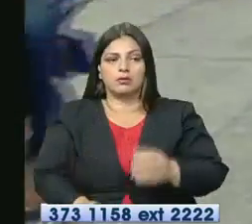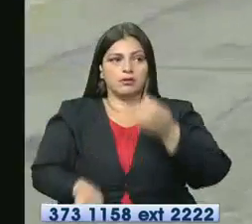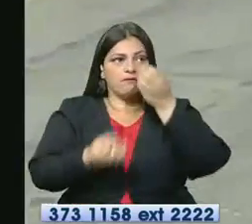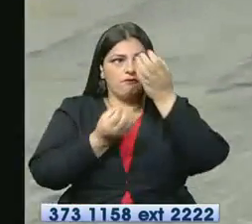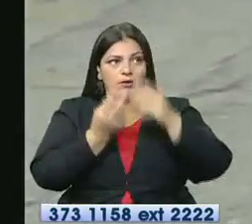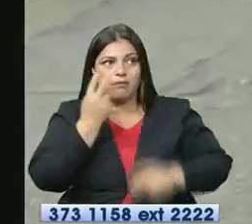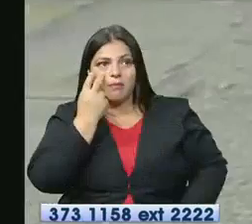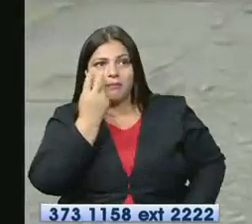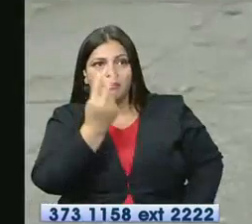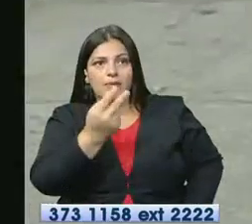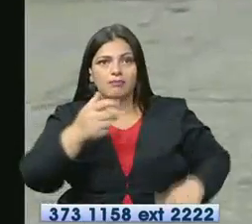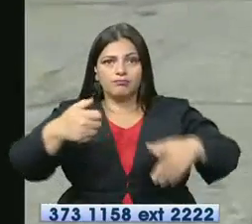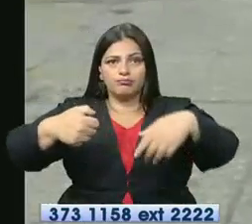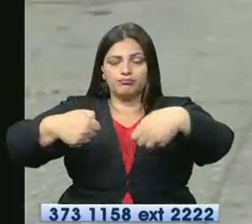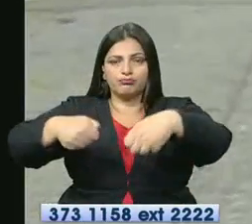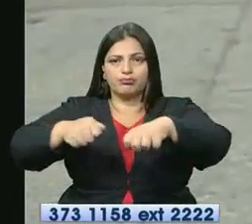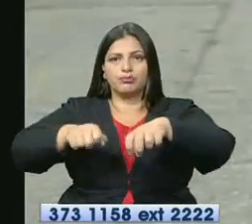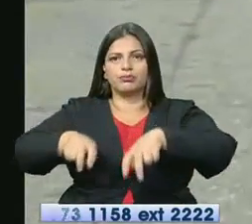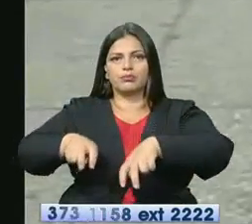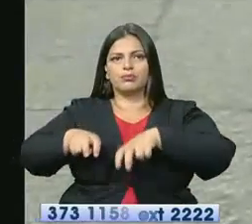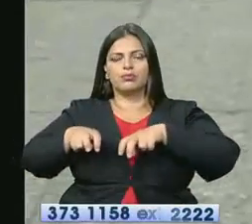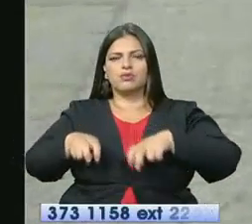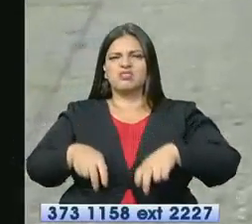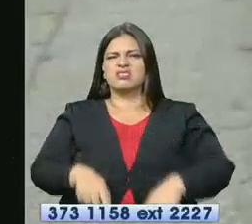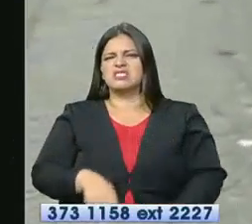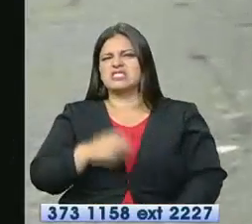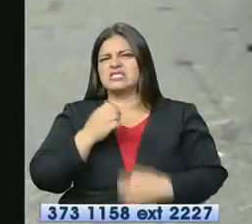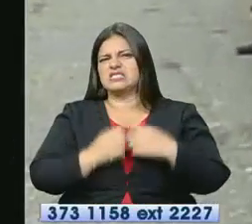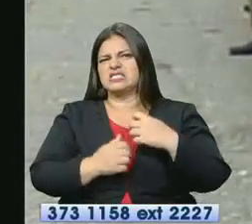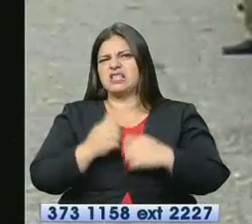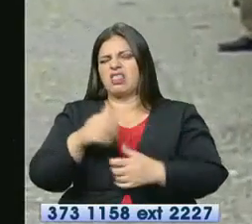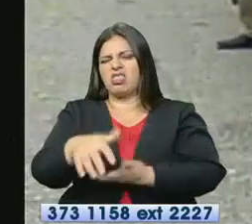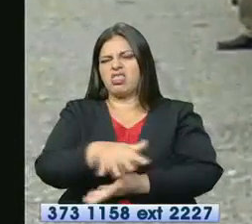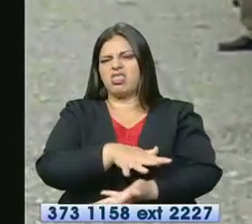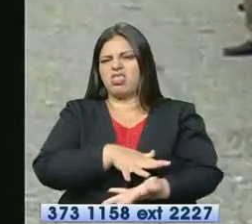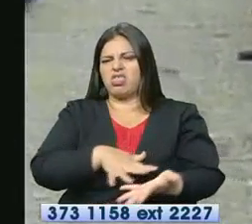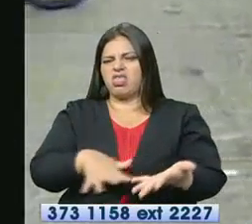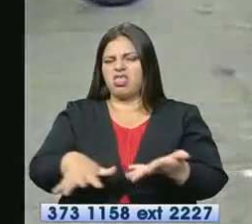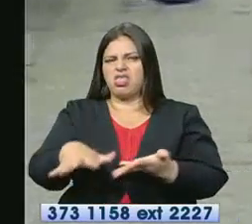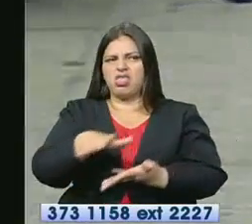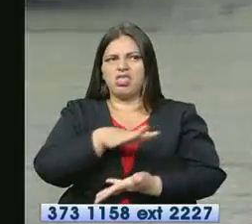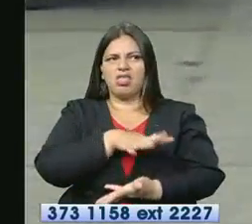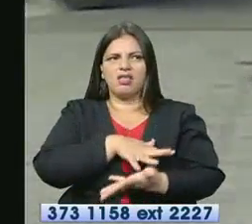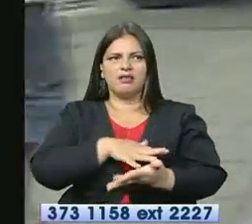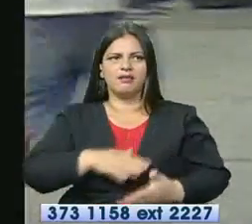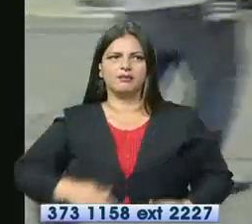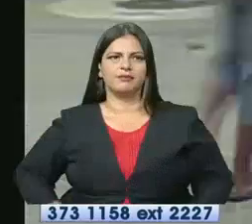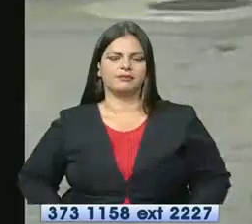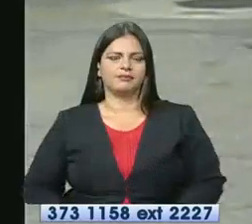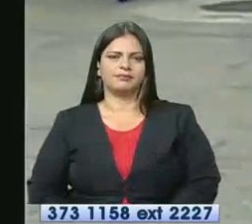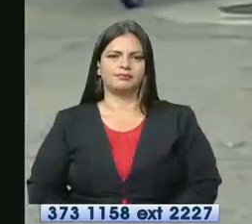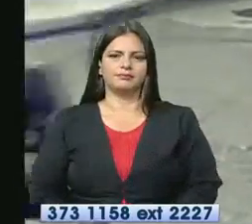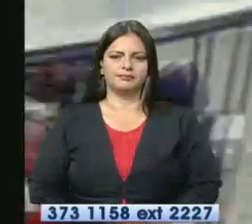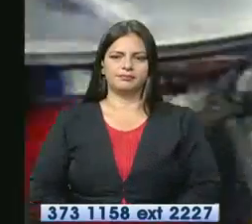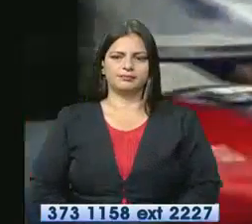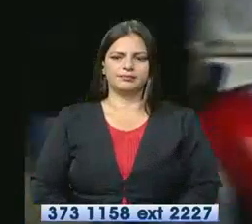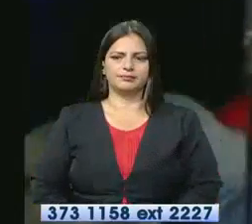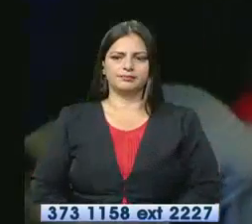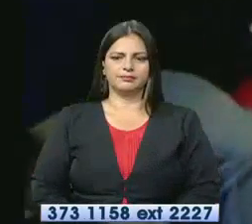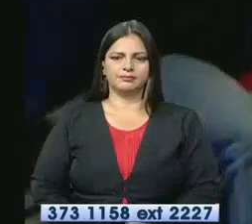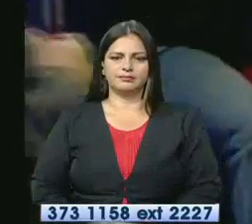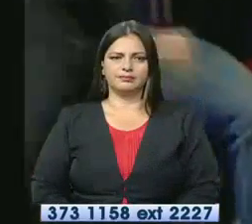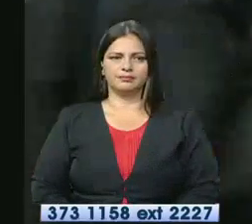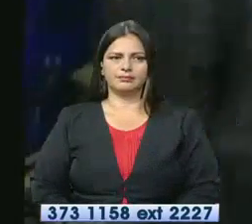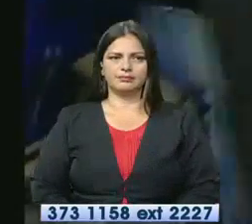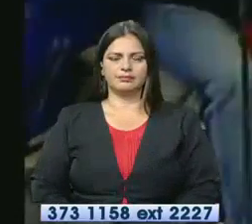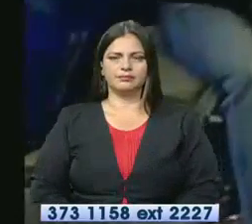de tricimotos continúan generando malestar, continúan dando que hablar por parte de los habitantes de